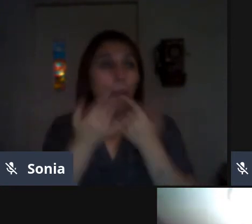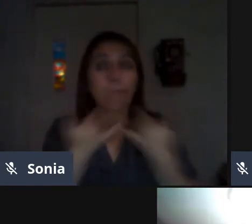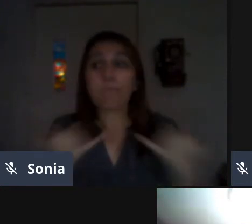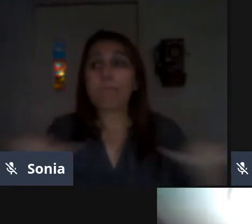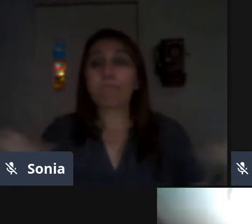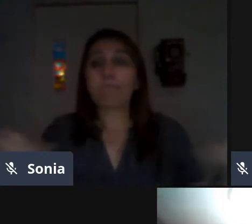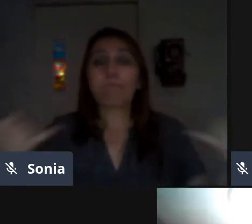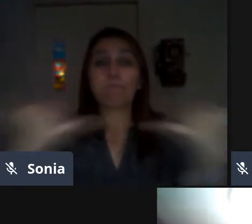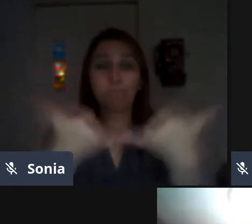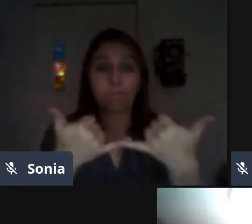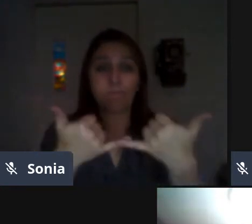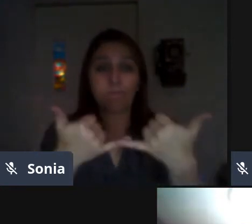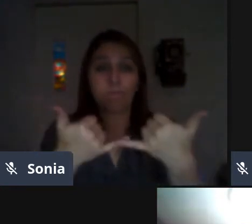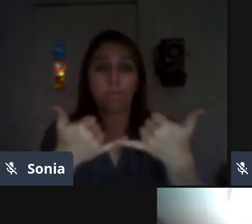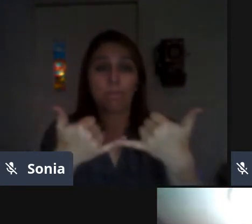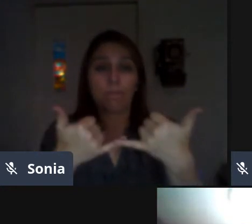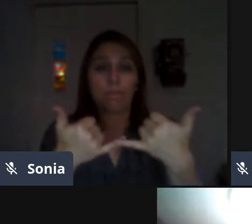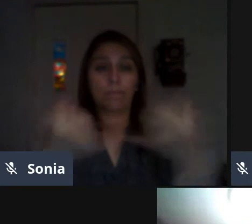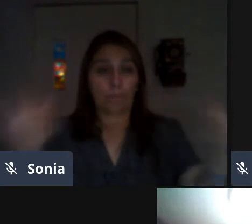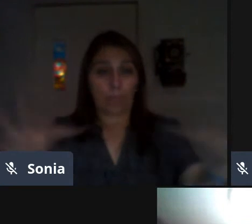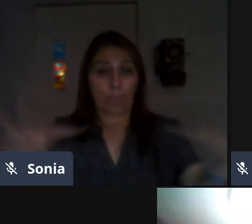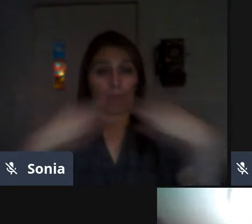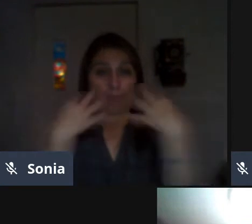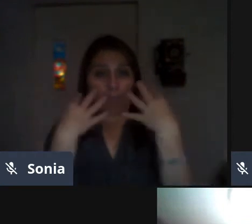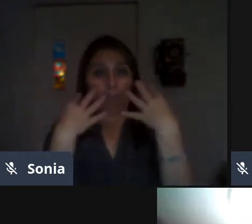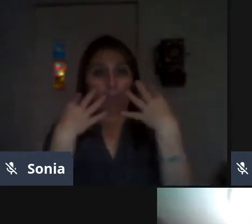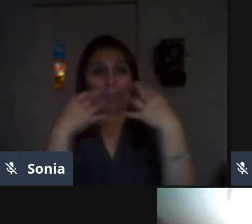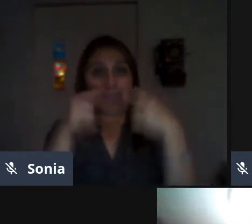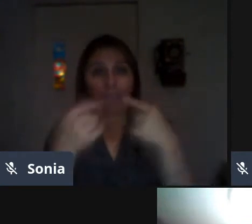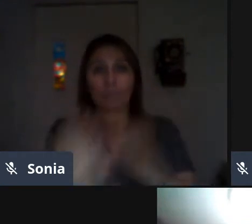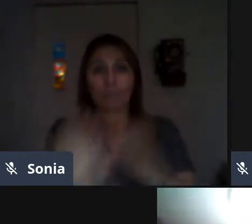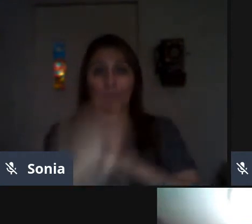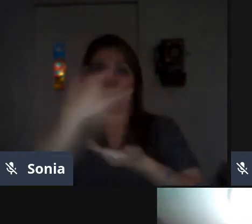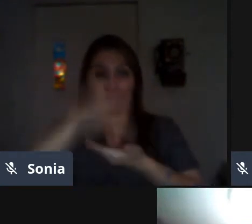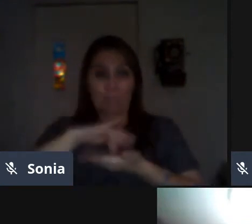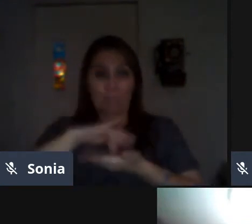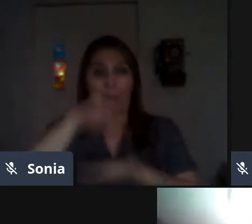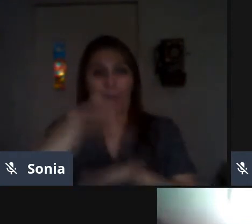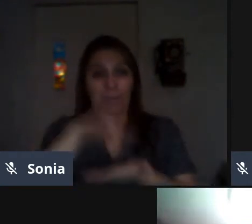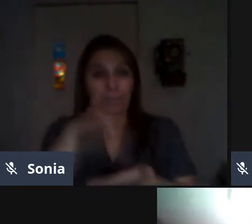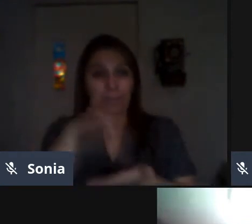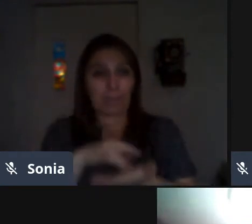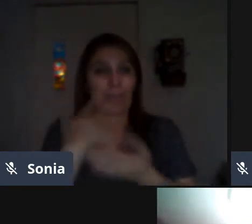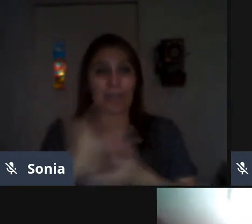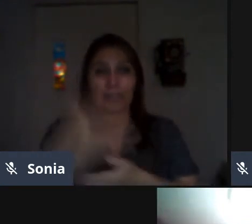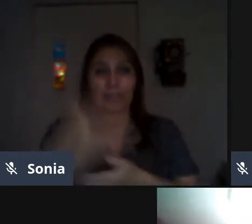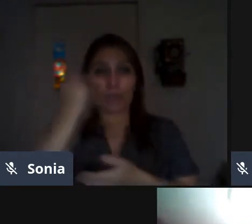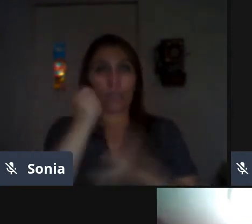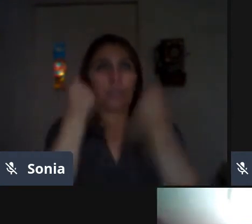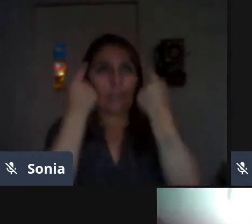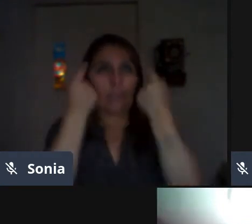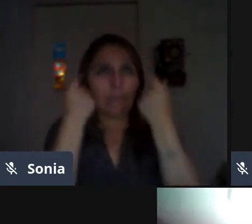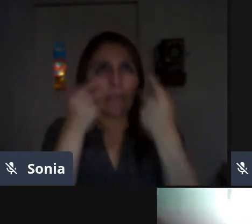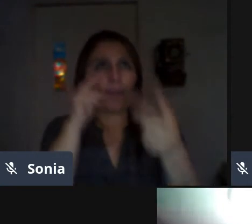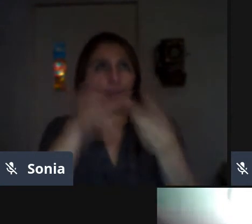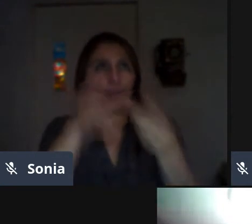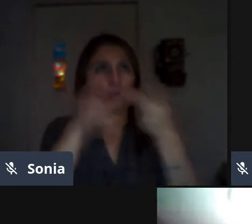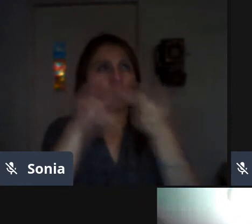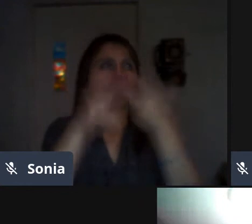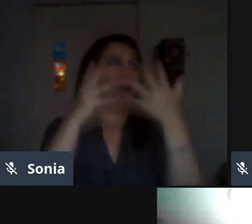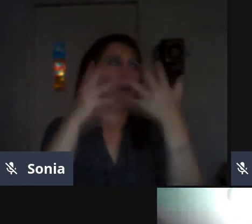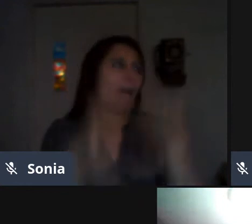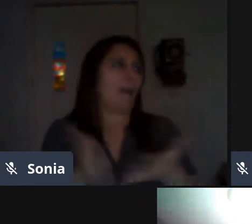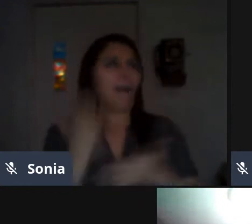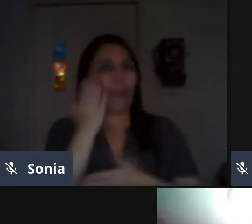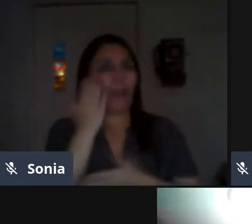público pasará realmente también a ser protagonistas de sus historias no entonces siento que ese es el papel